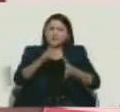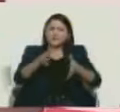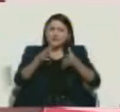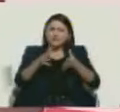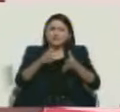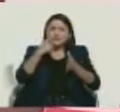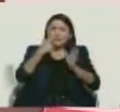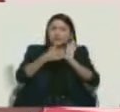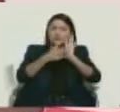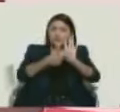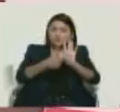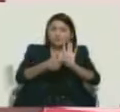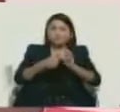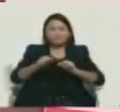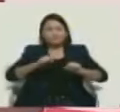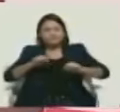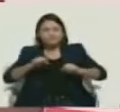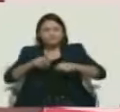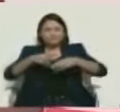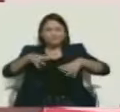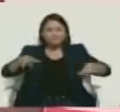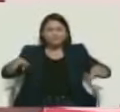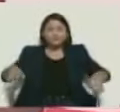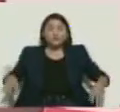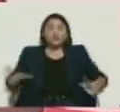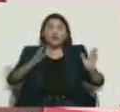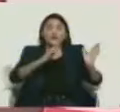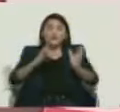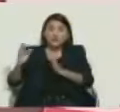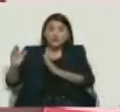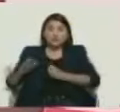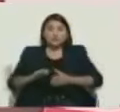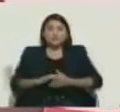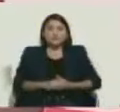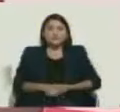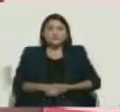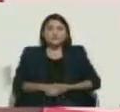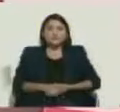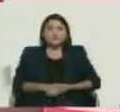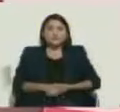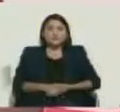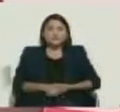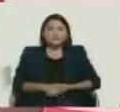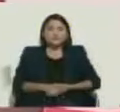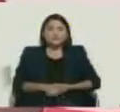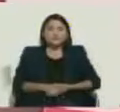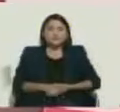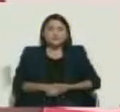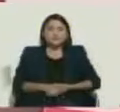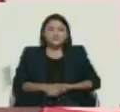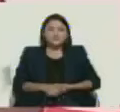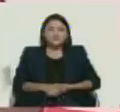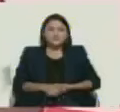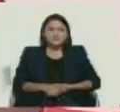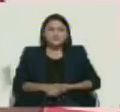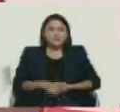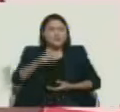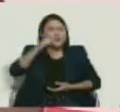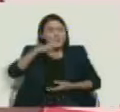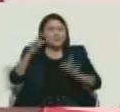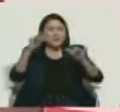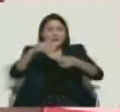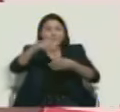demostrando una gran movilización, una gran organización, que no falle absolutamente nada y que el pueblo salga a